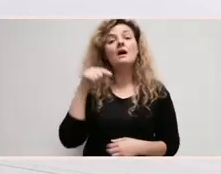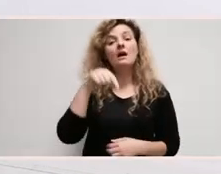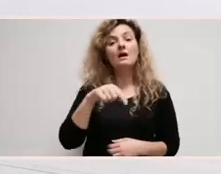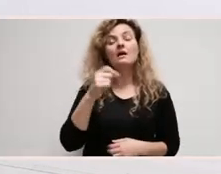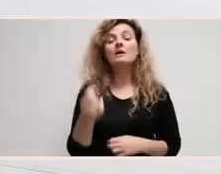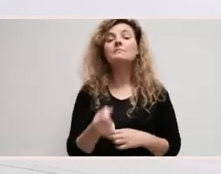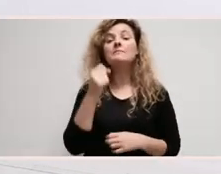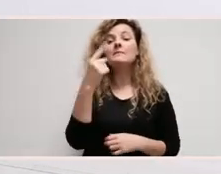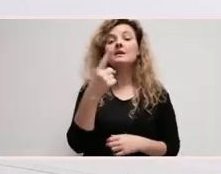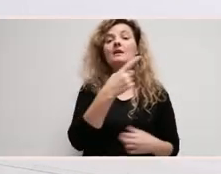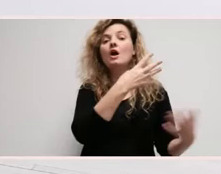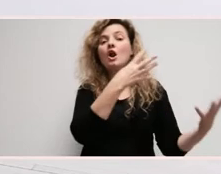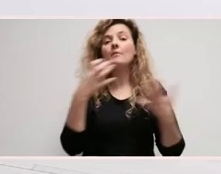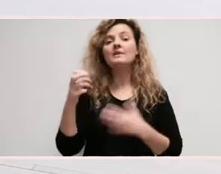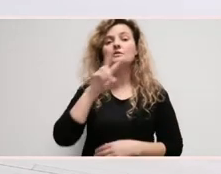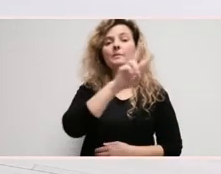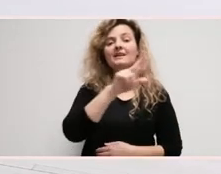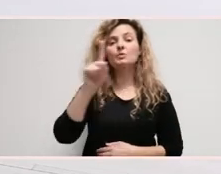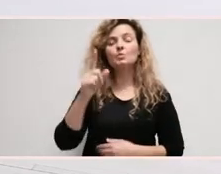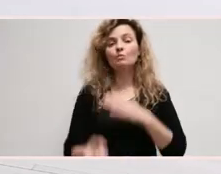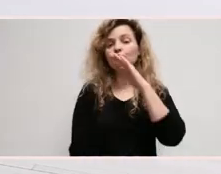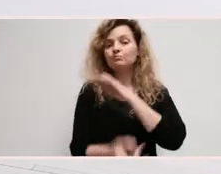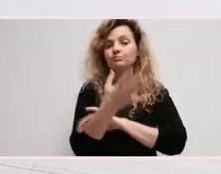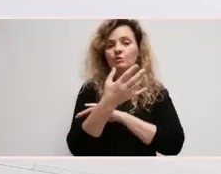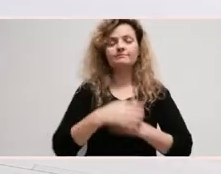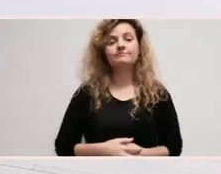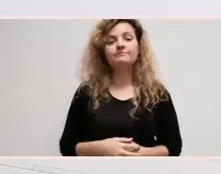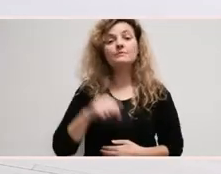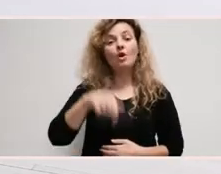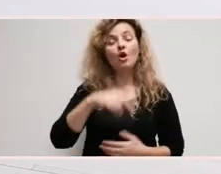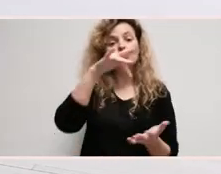sin ninguna duda, o buque insignia del Museo de Pontevedra.